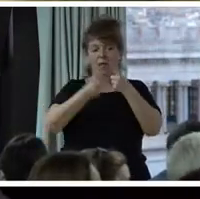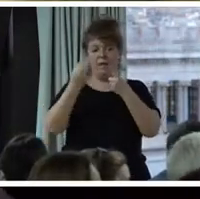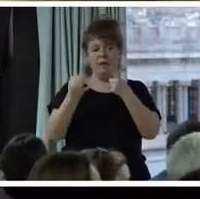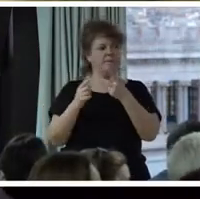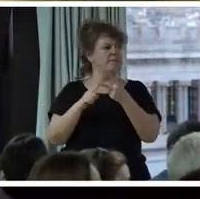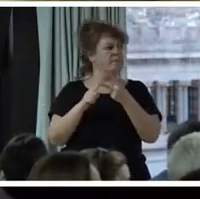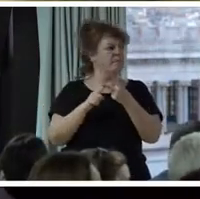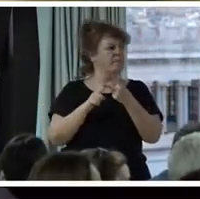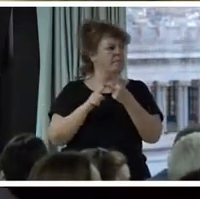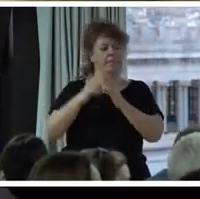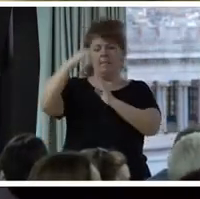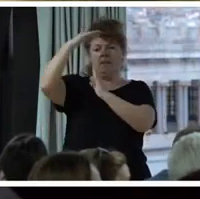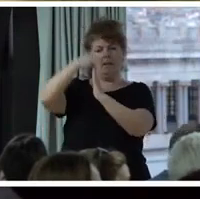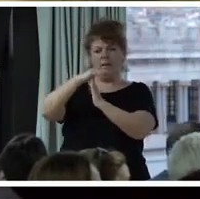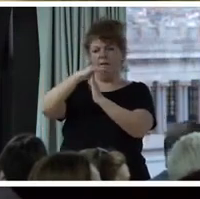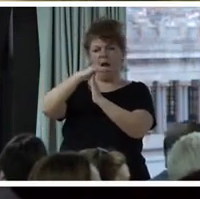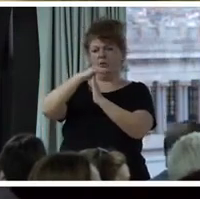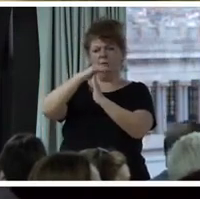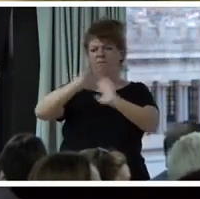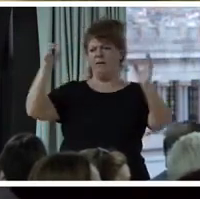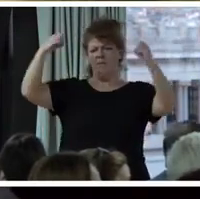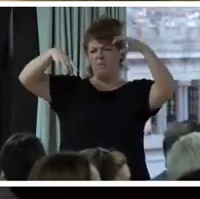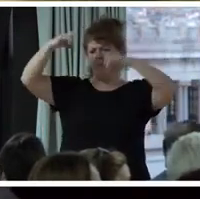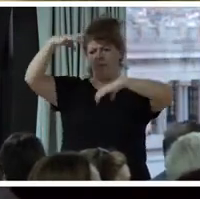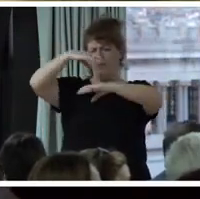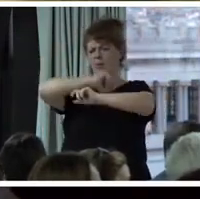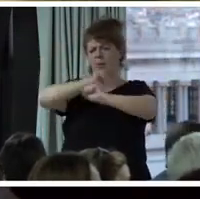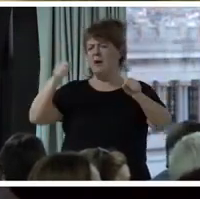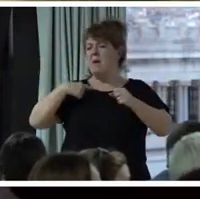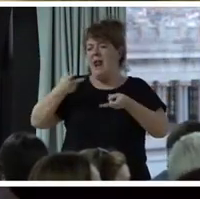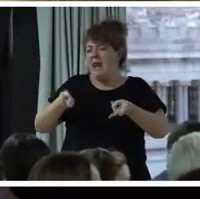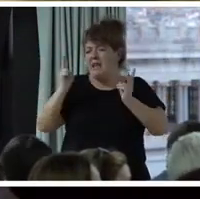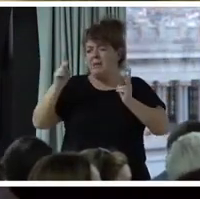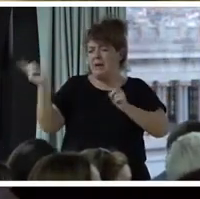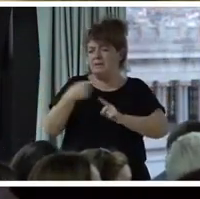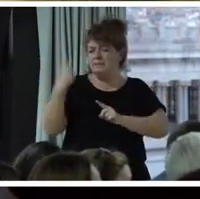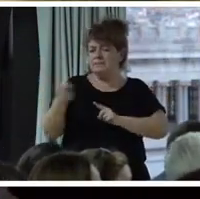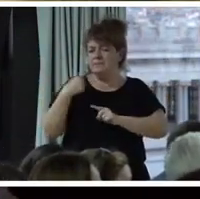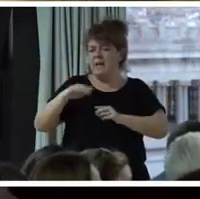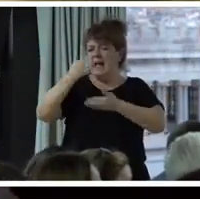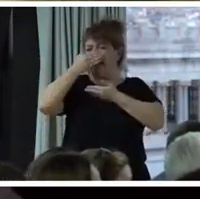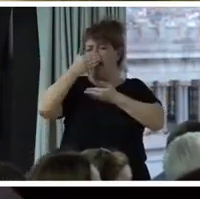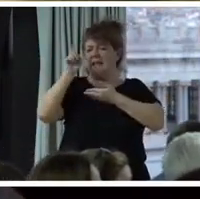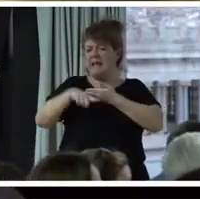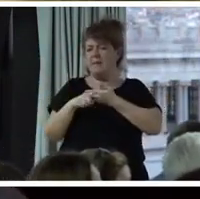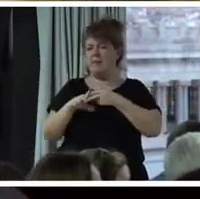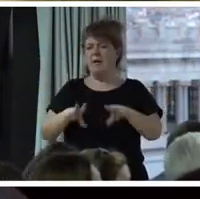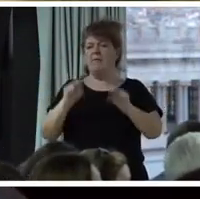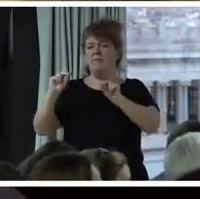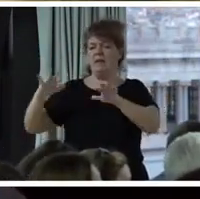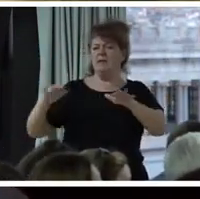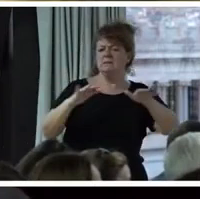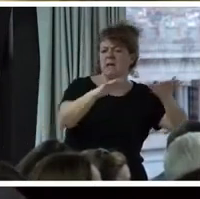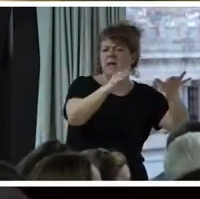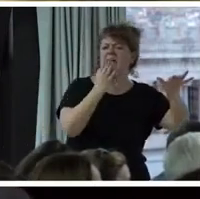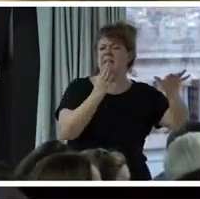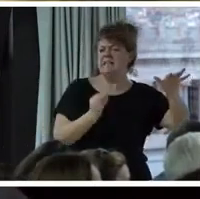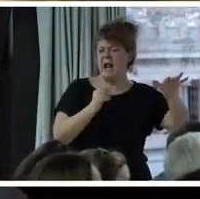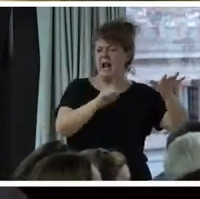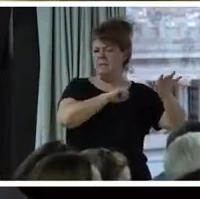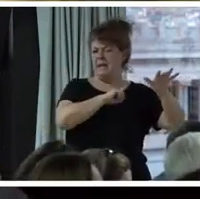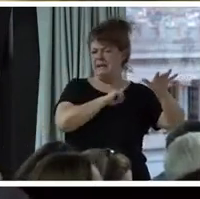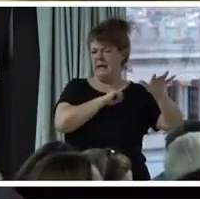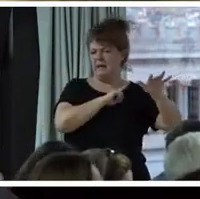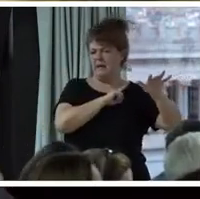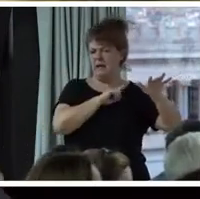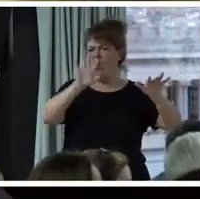un alto el fuego estable que permita la liberación de de todos los regenes y La retirada de las tropas israelí